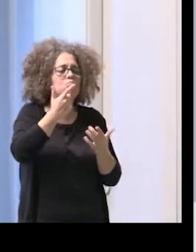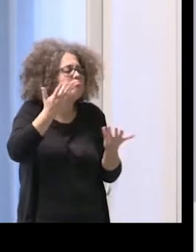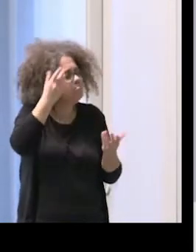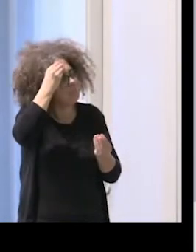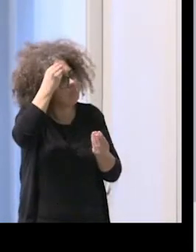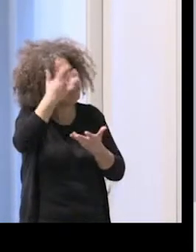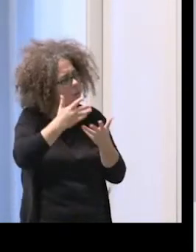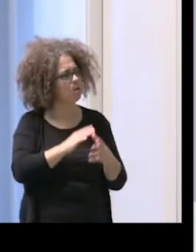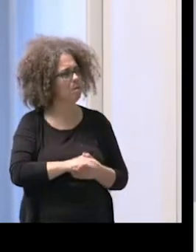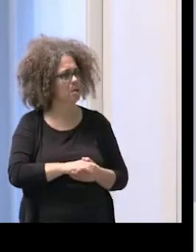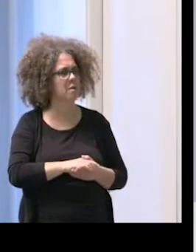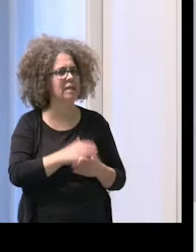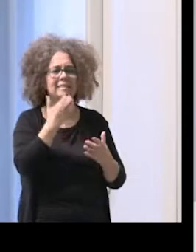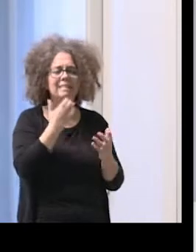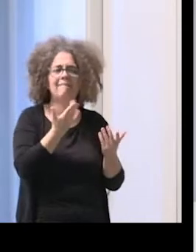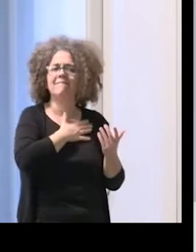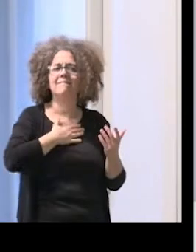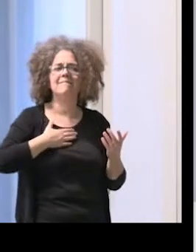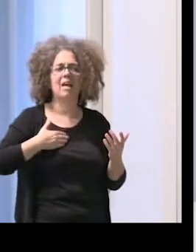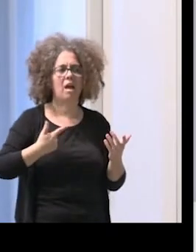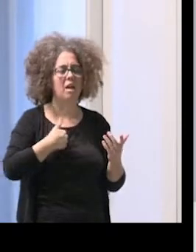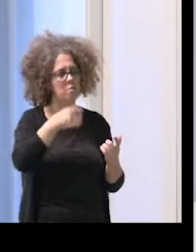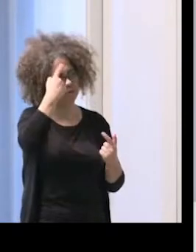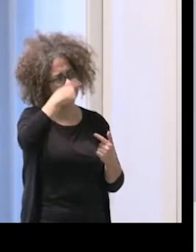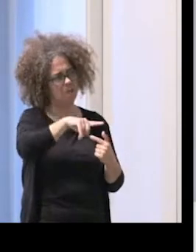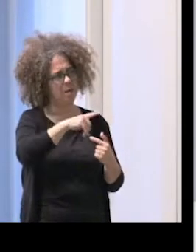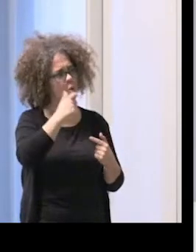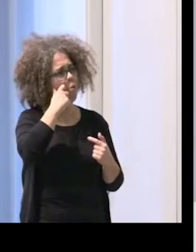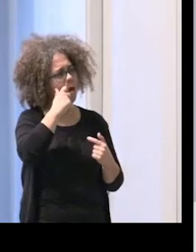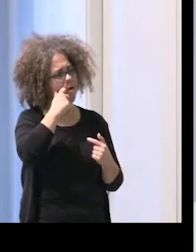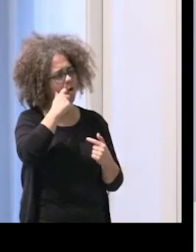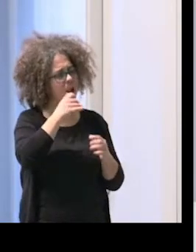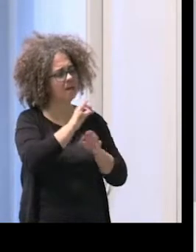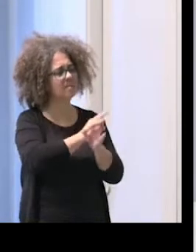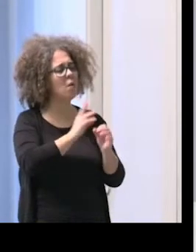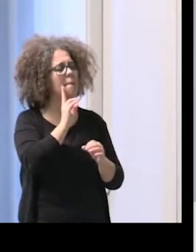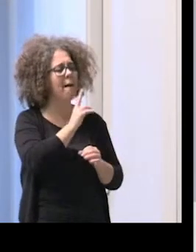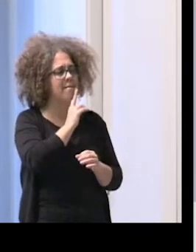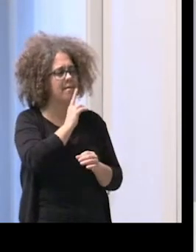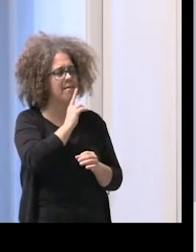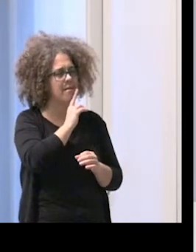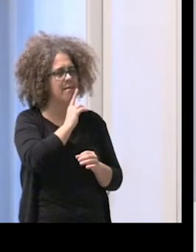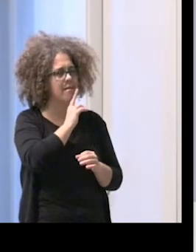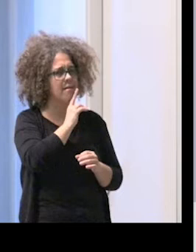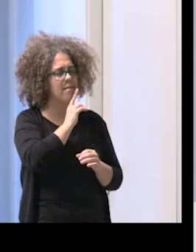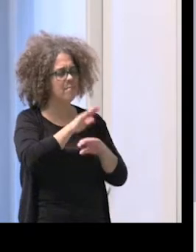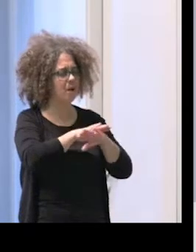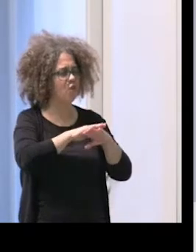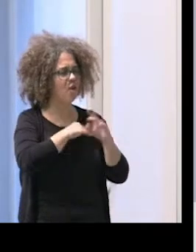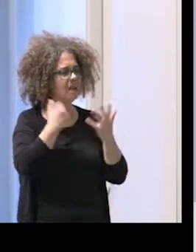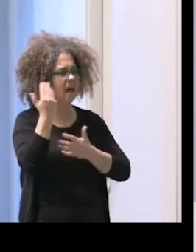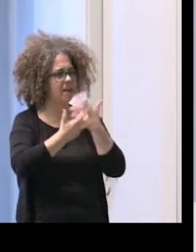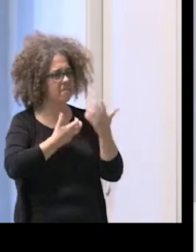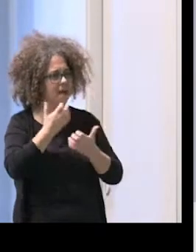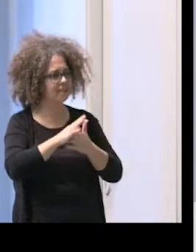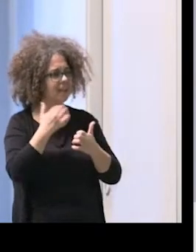si queremos entender cómo las células madres funcionan en el humano, porque sabíamos un poco cómo estas células funcionan en los animales que usamos como modelos, por